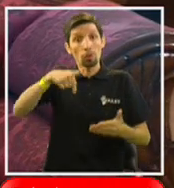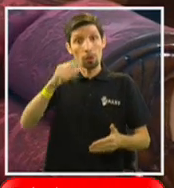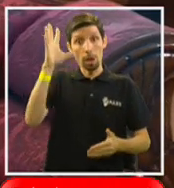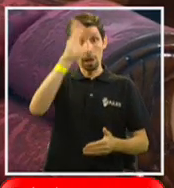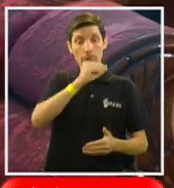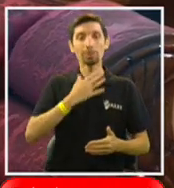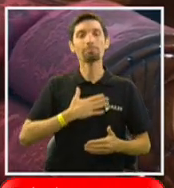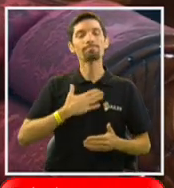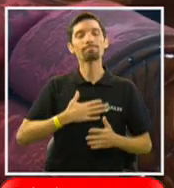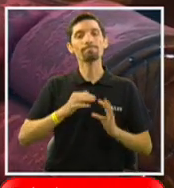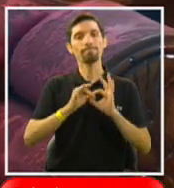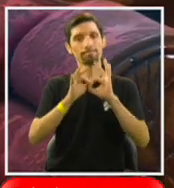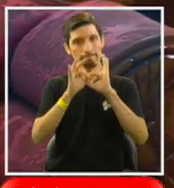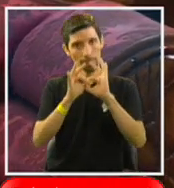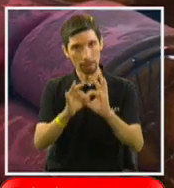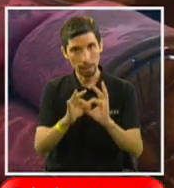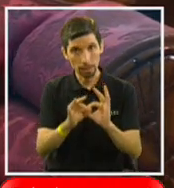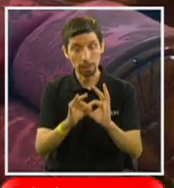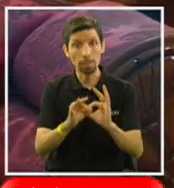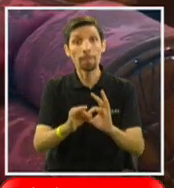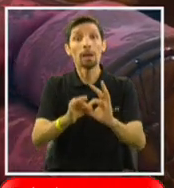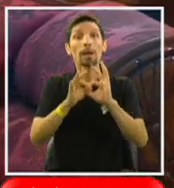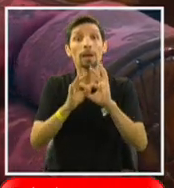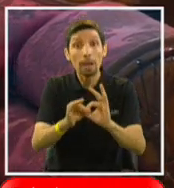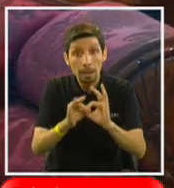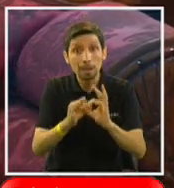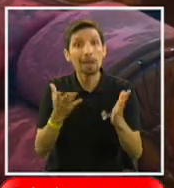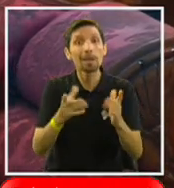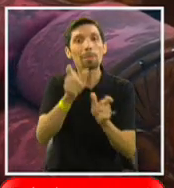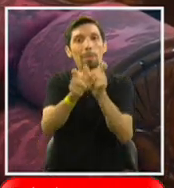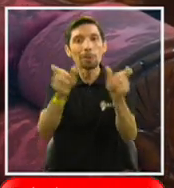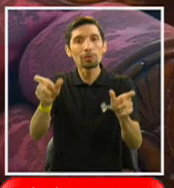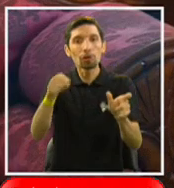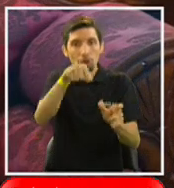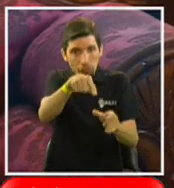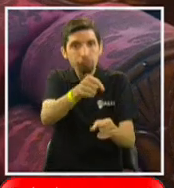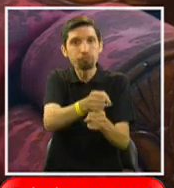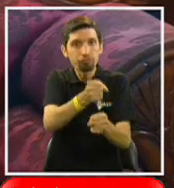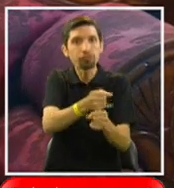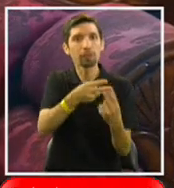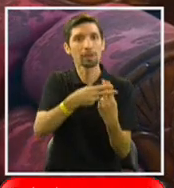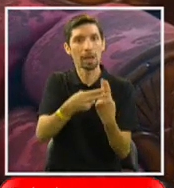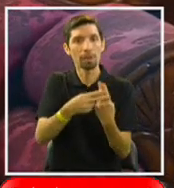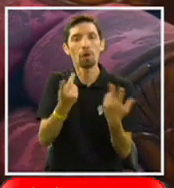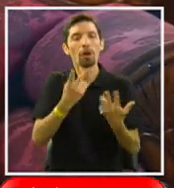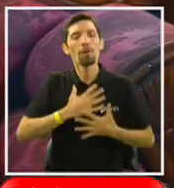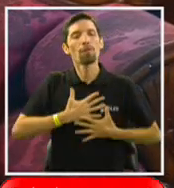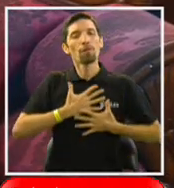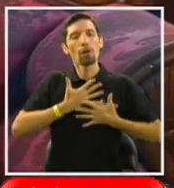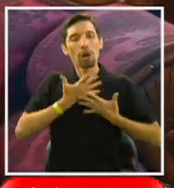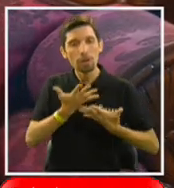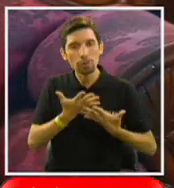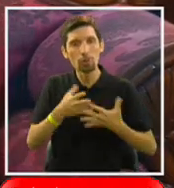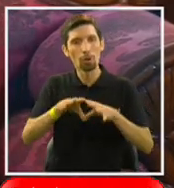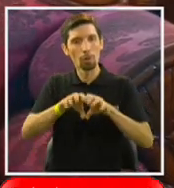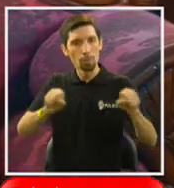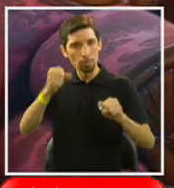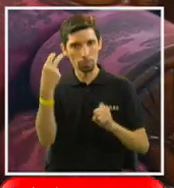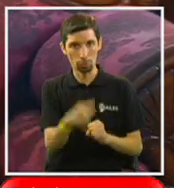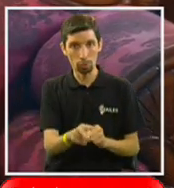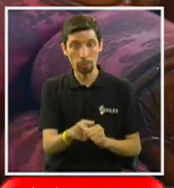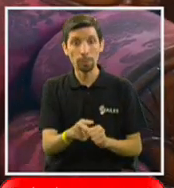agradecer agradecer a los trabajadores de la teletón por su vocación por su compromiso